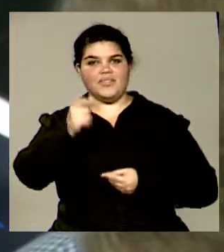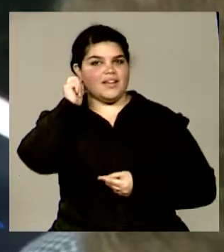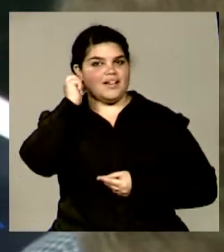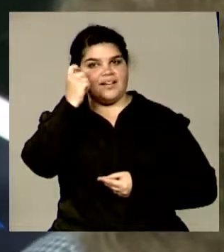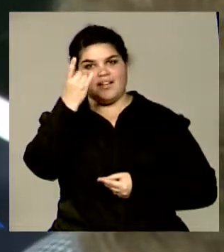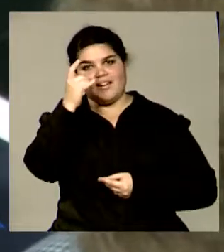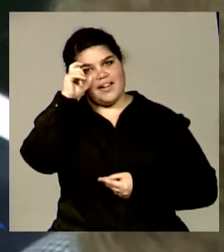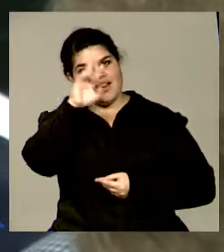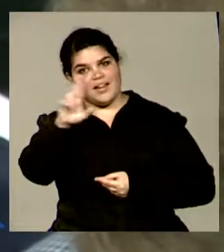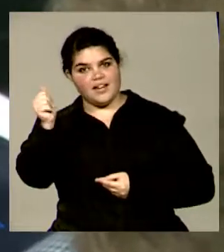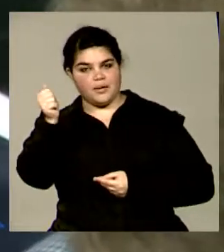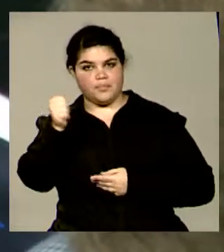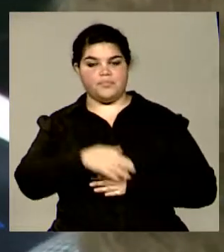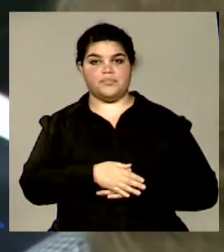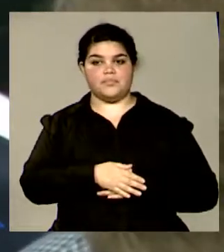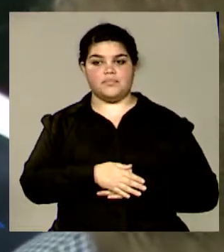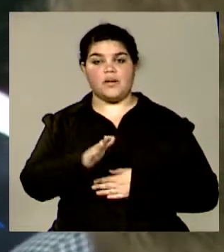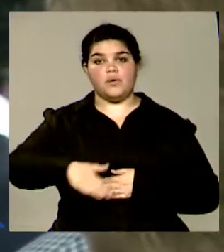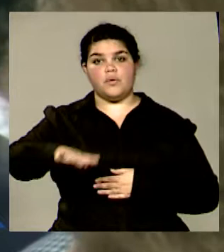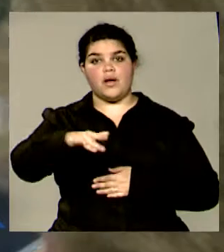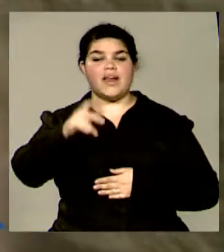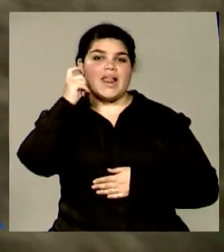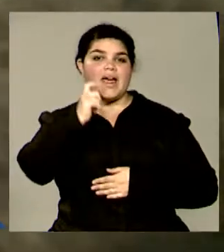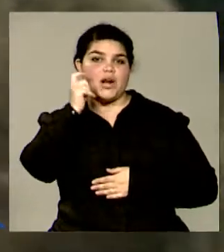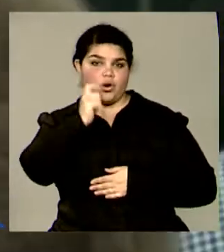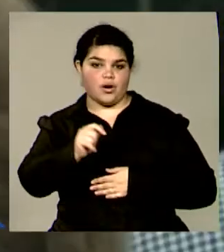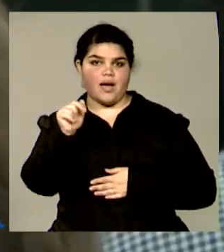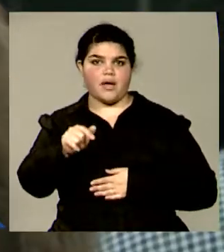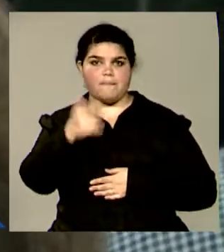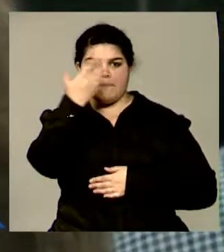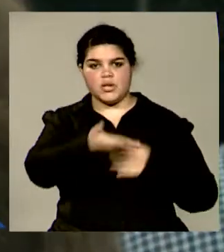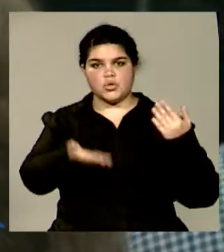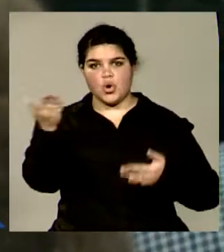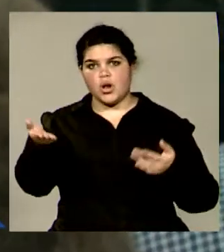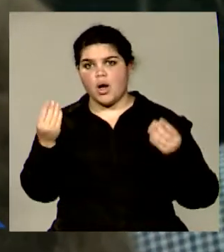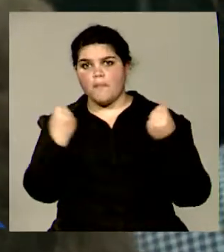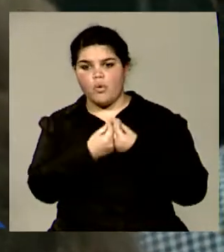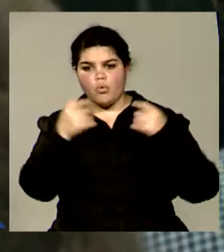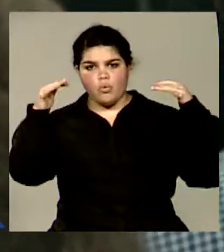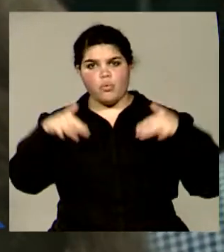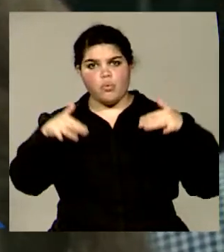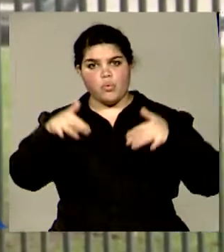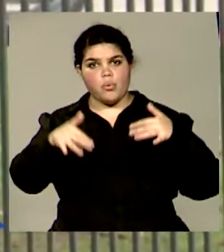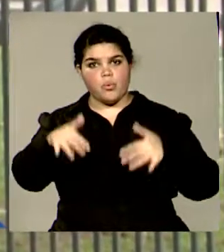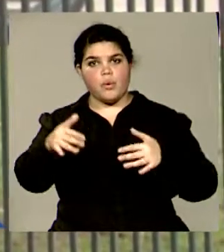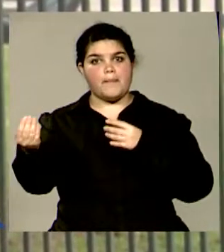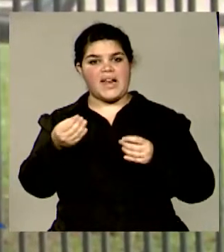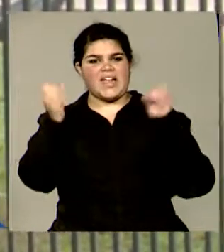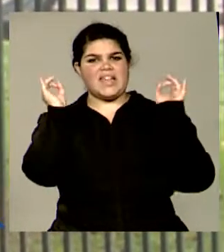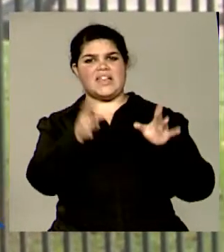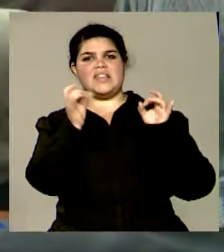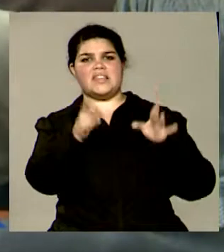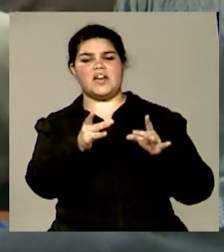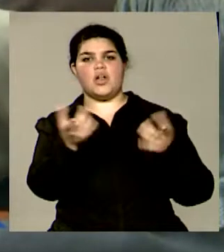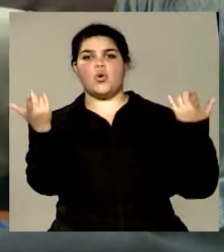hubo una plaza del sí en La Rioja. Miles de personas se movilizaron en la provincia para criticar la decisión de la